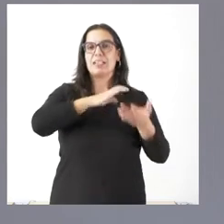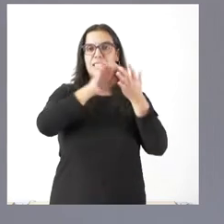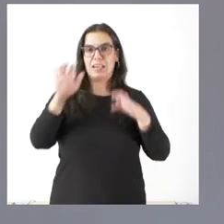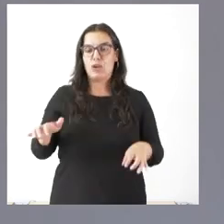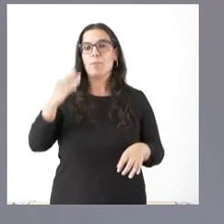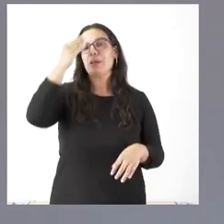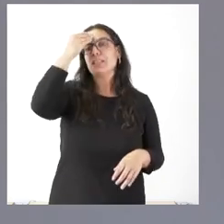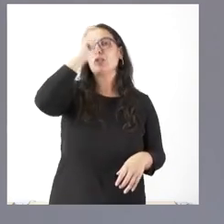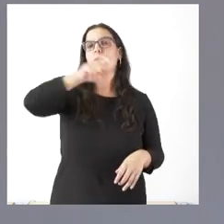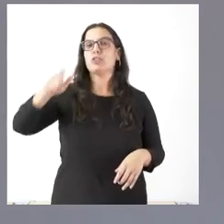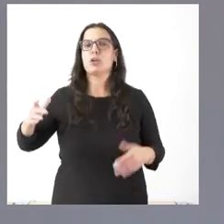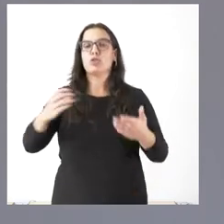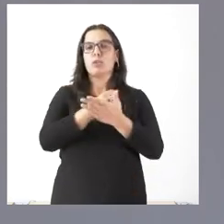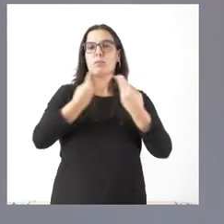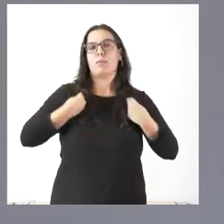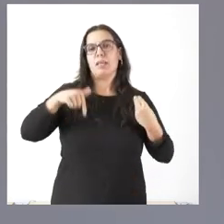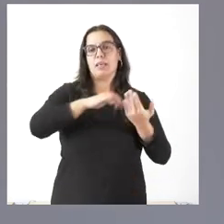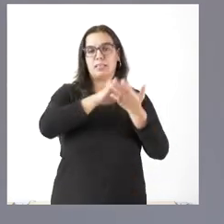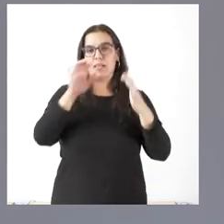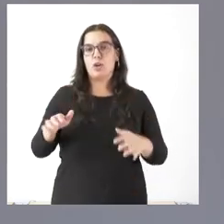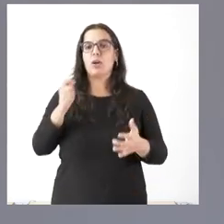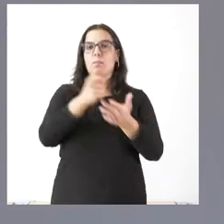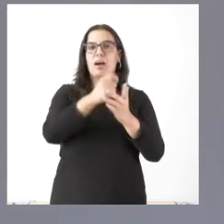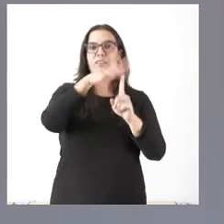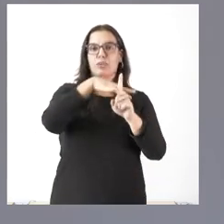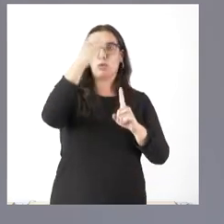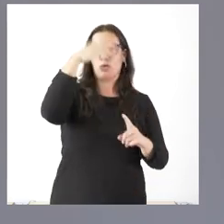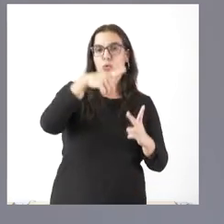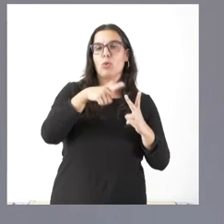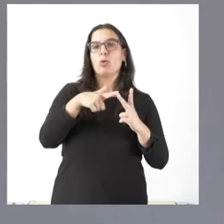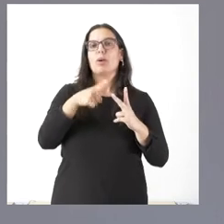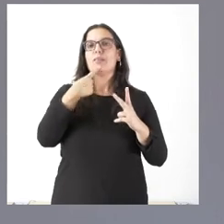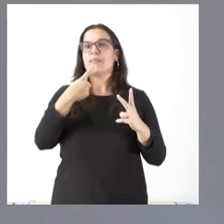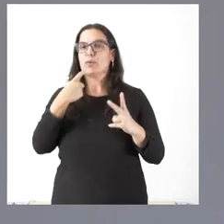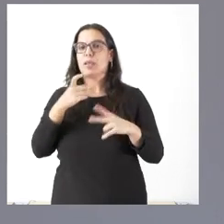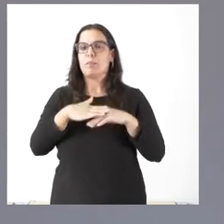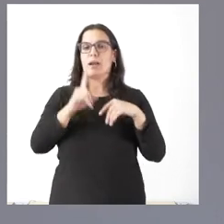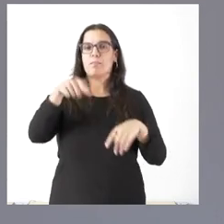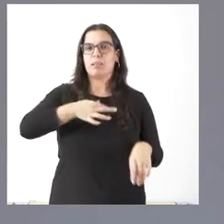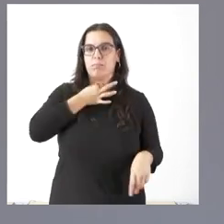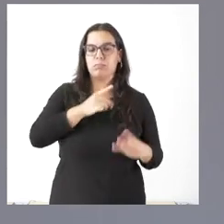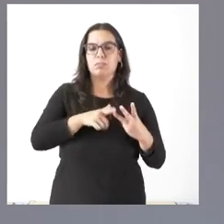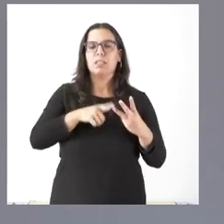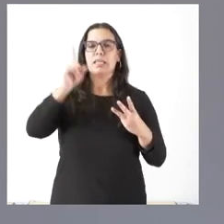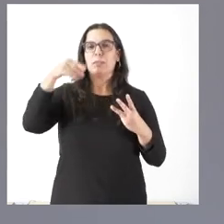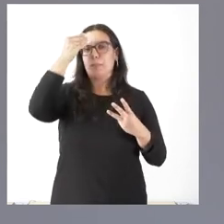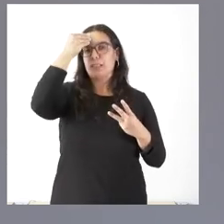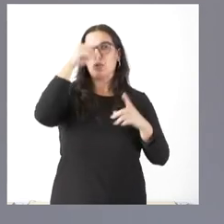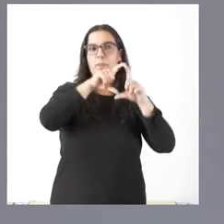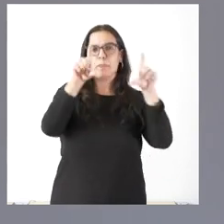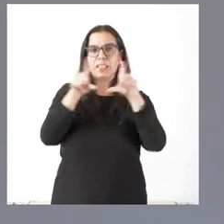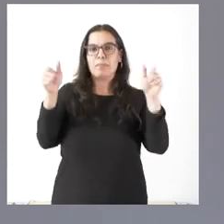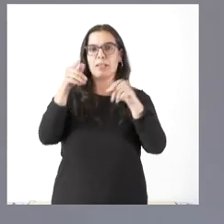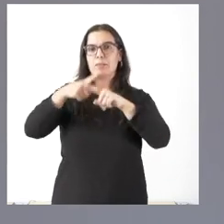pensando en tantas personas de nuestra comunidad que pagan la factura de la luz, que tienen dificultades de llegar a fin de mes, pensando en empresas,